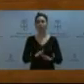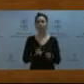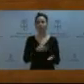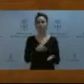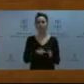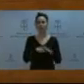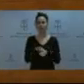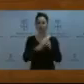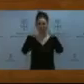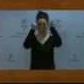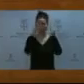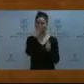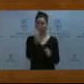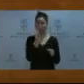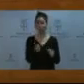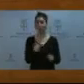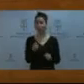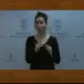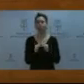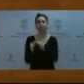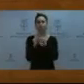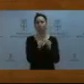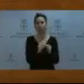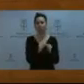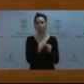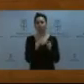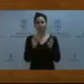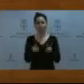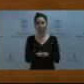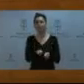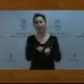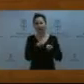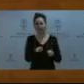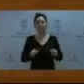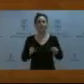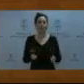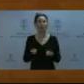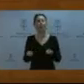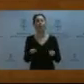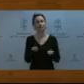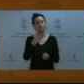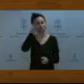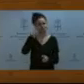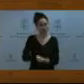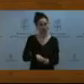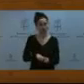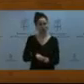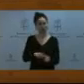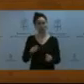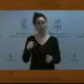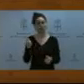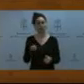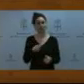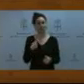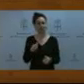todos queríamos que los cazadores incorporaran a los controles. Ya está. Y, sin embargo, ahora mismo se cuestiona la